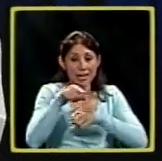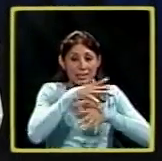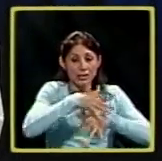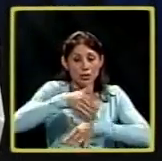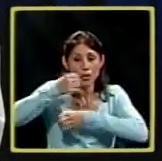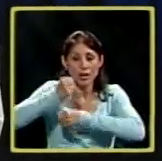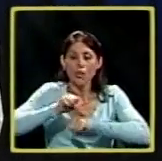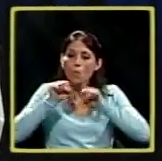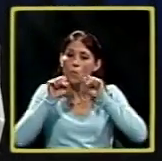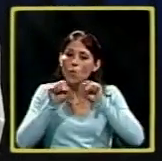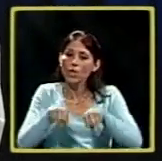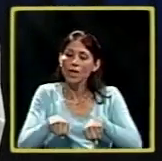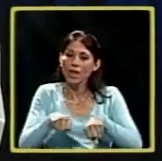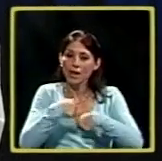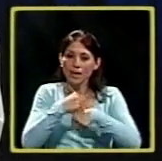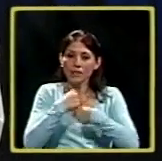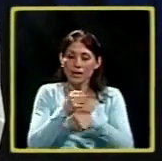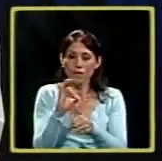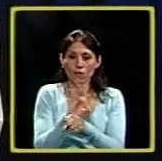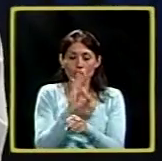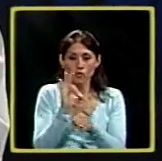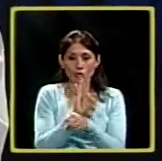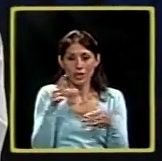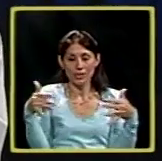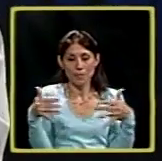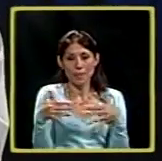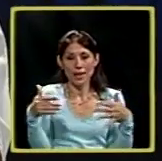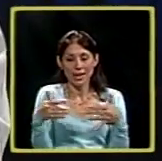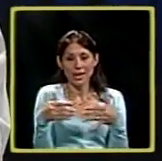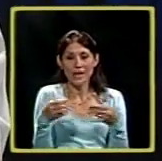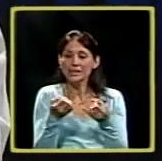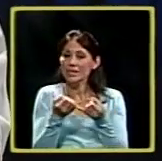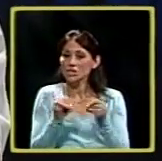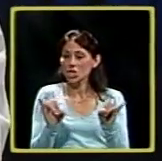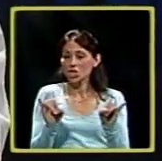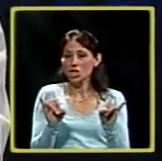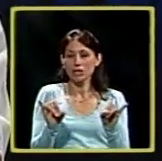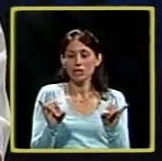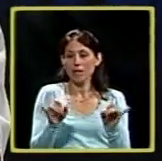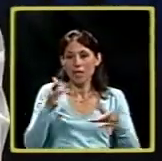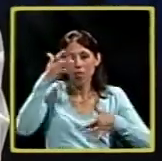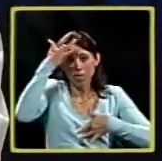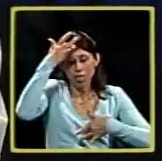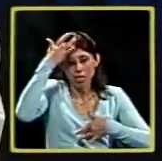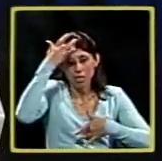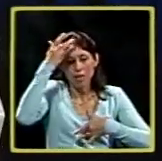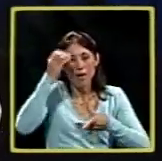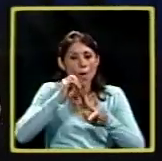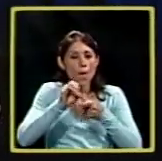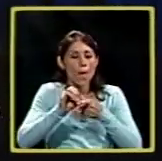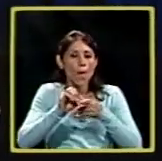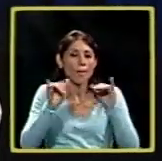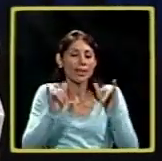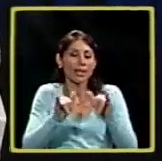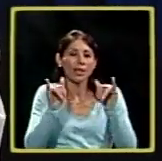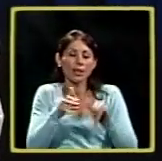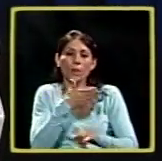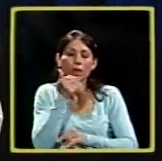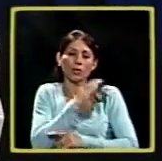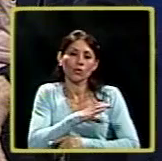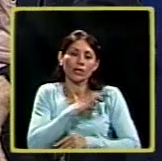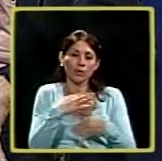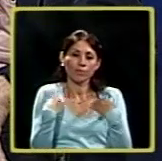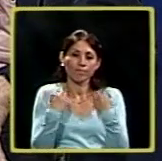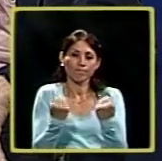desempeñar adecuadamente las funciones bélicas sin deshidratarse o manteniendo las mejores condiciones de